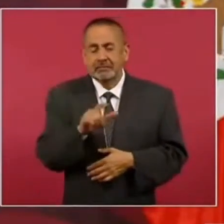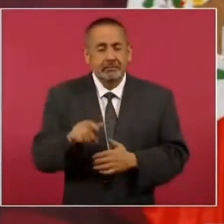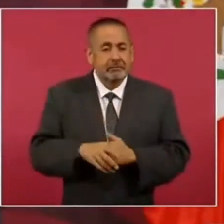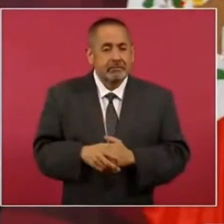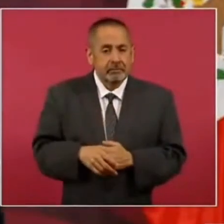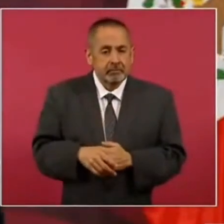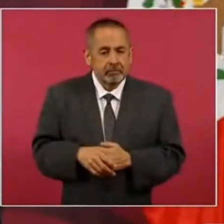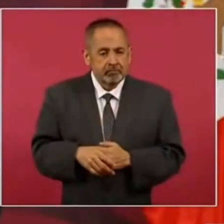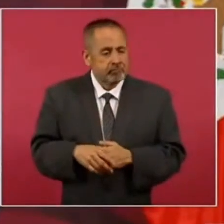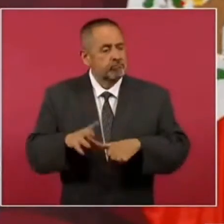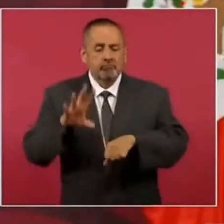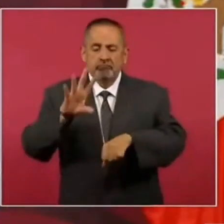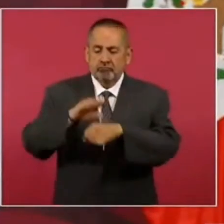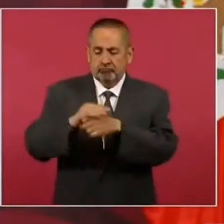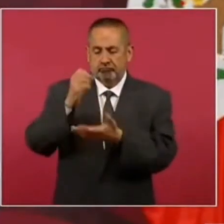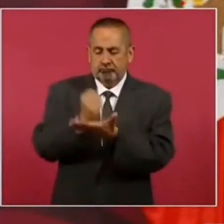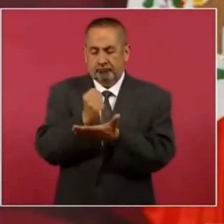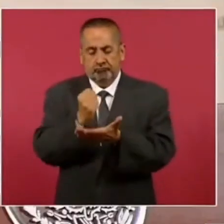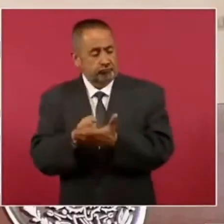obteniendo permisos